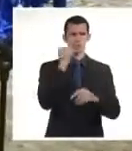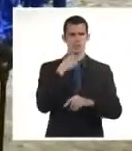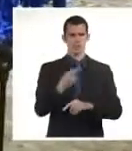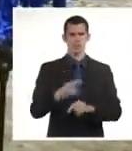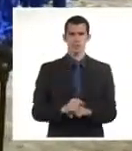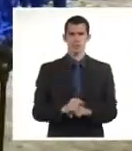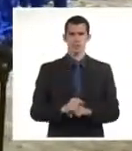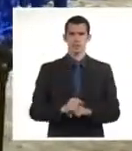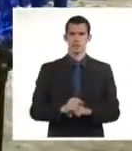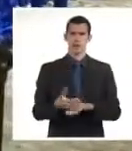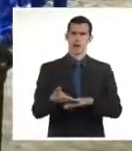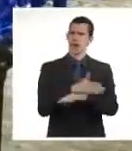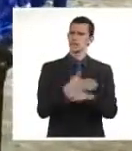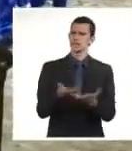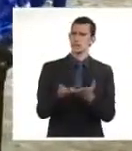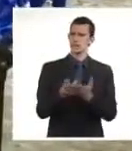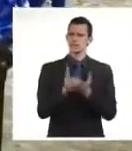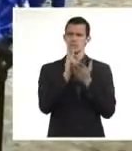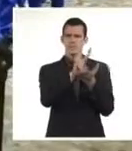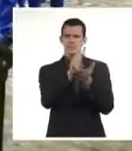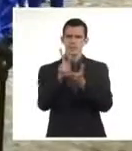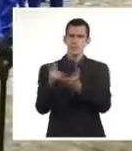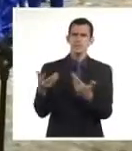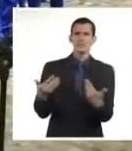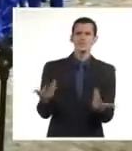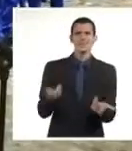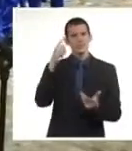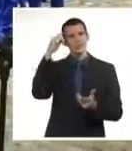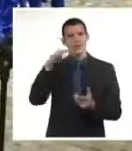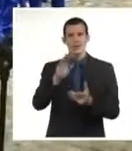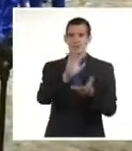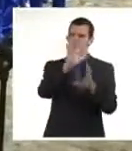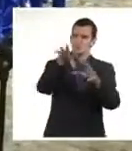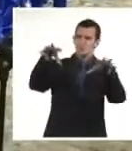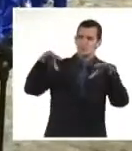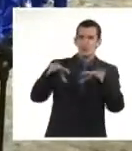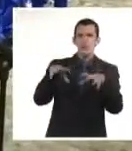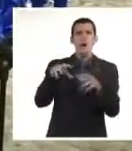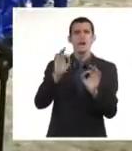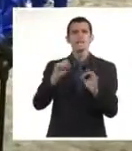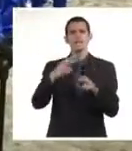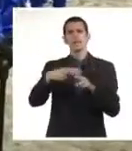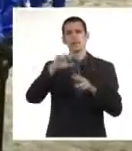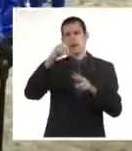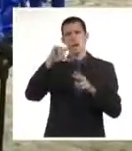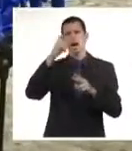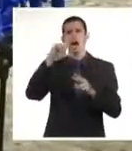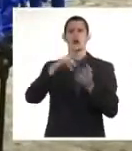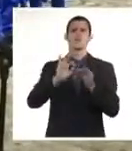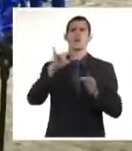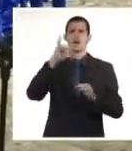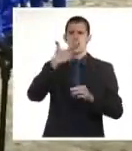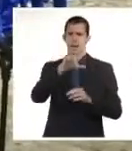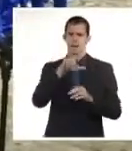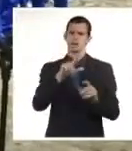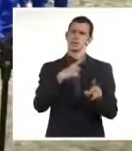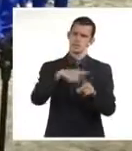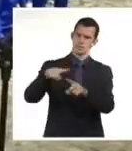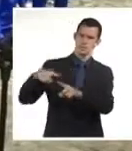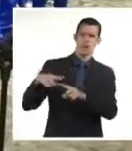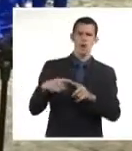recorrieron el sitio histórico ubicado en las inmediaciones del complejo monumentario del cacahual e intercambiaron con funcionarios del mar es sobre las relaciones